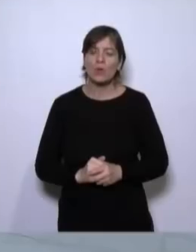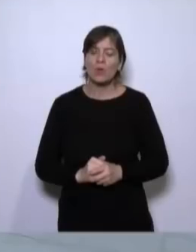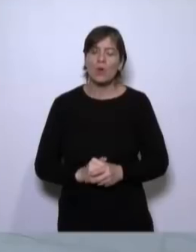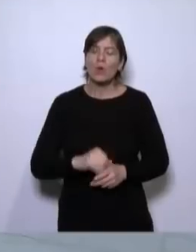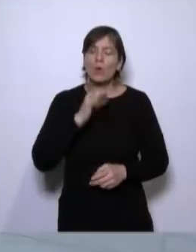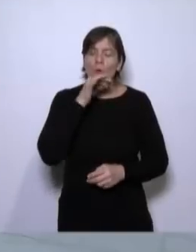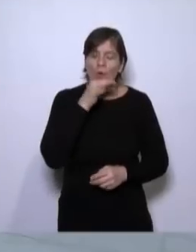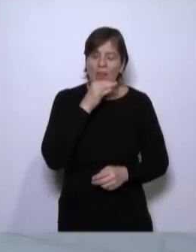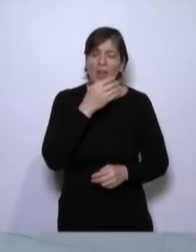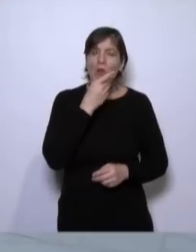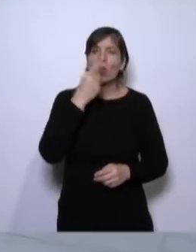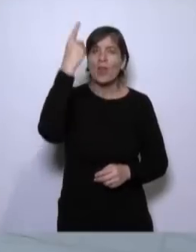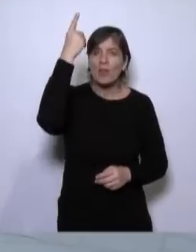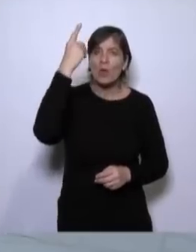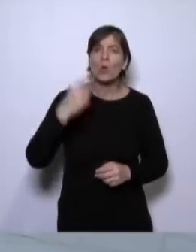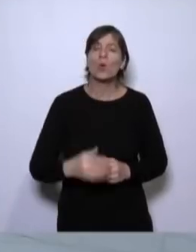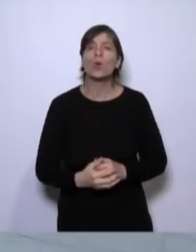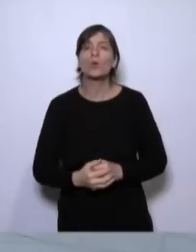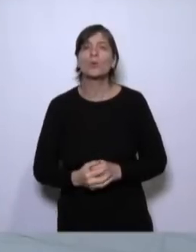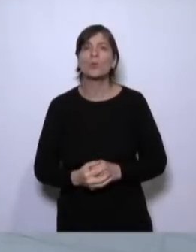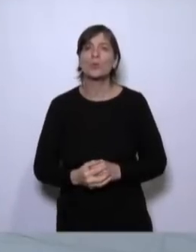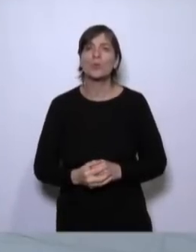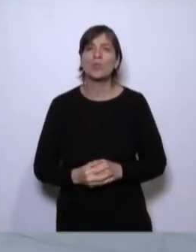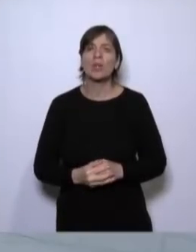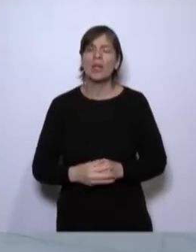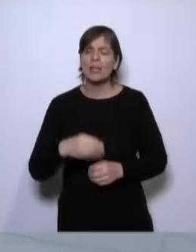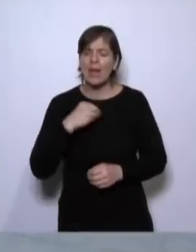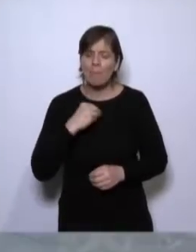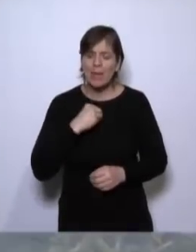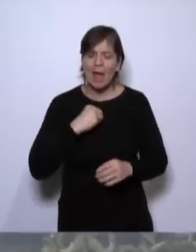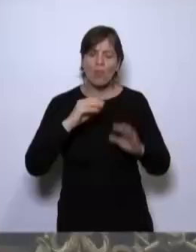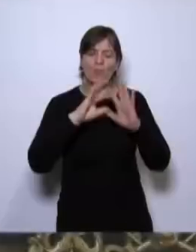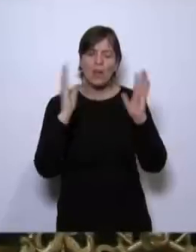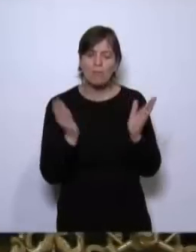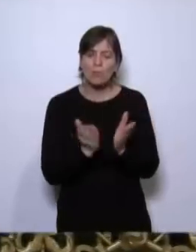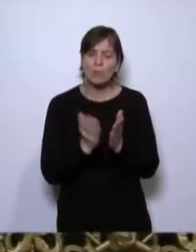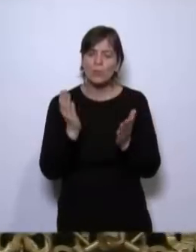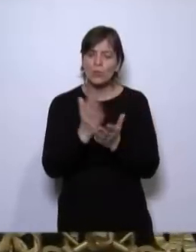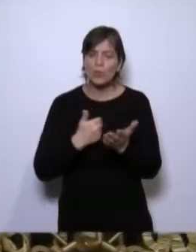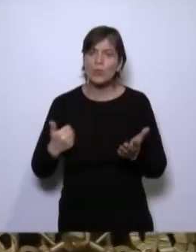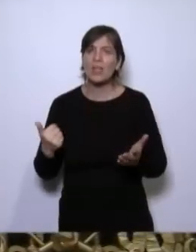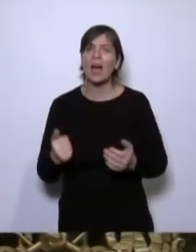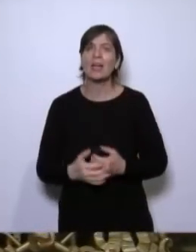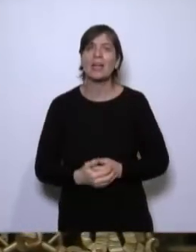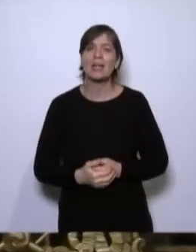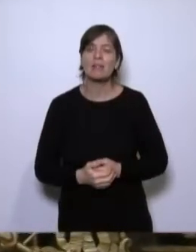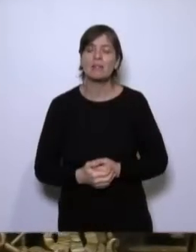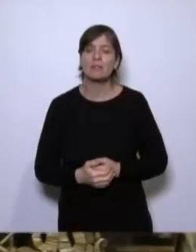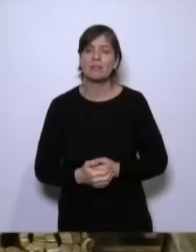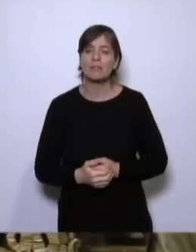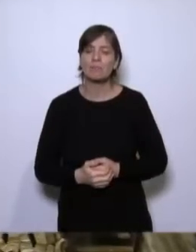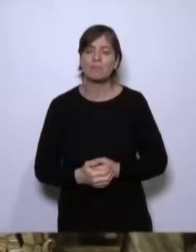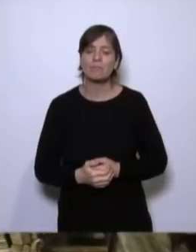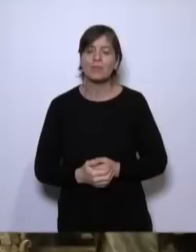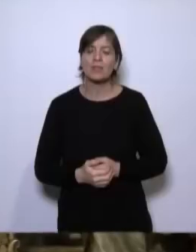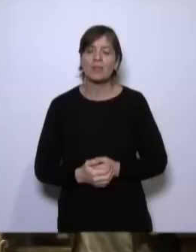nosotros. Cordero de Dios, que quitas el pecado del mundo,